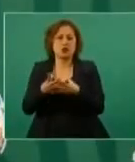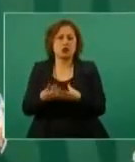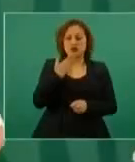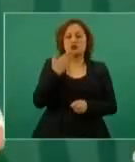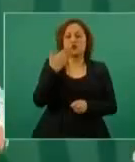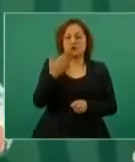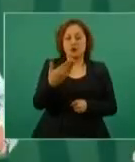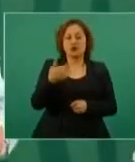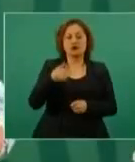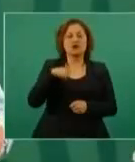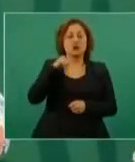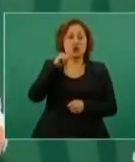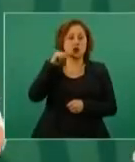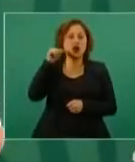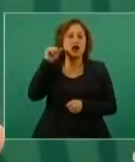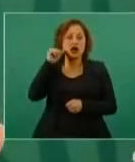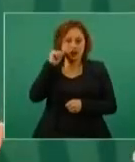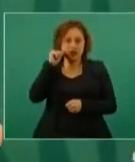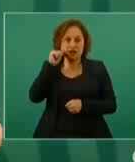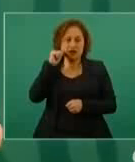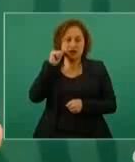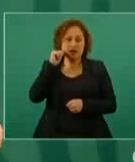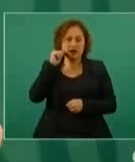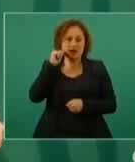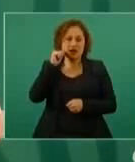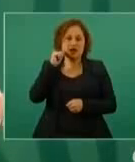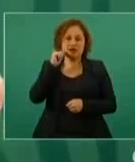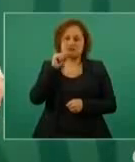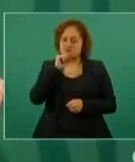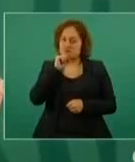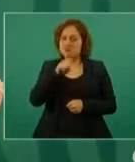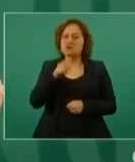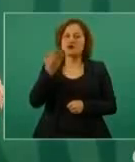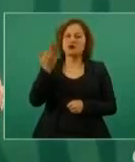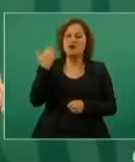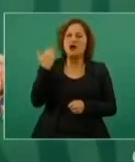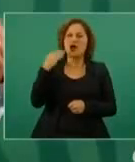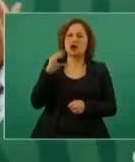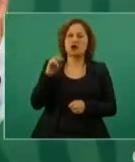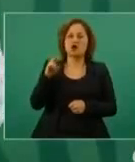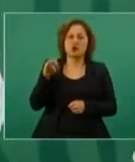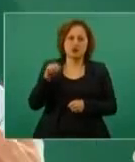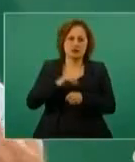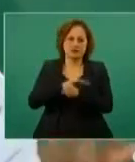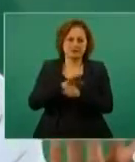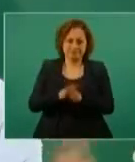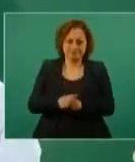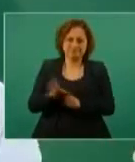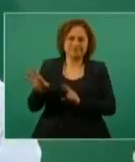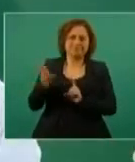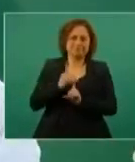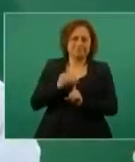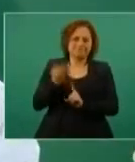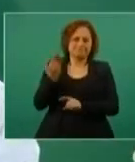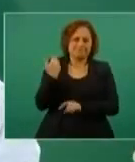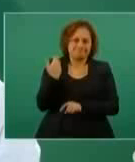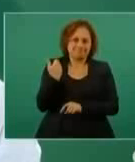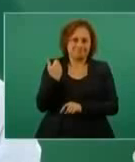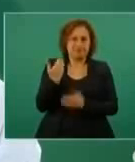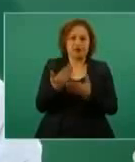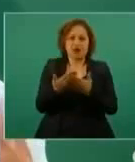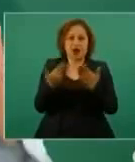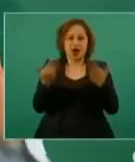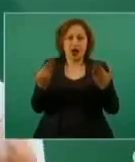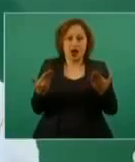y cada tos le echaran, porque todavía dijo, no todo es COVID, amigos. También hay gripa, catarro, influenza,